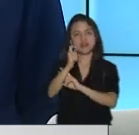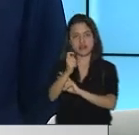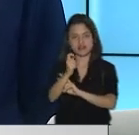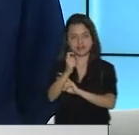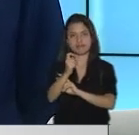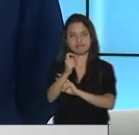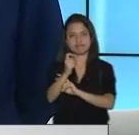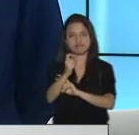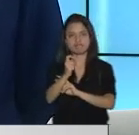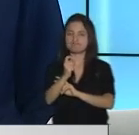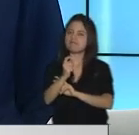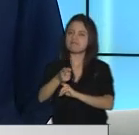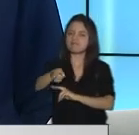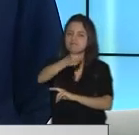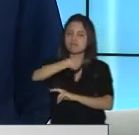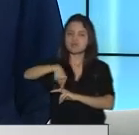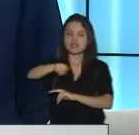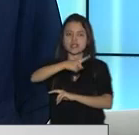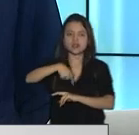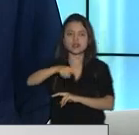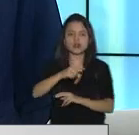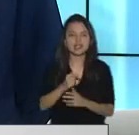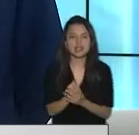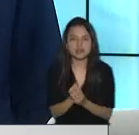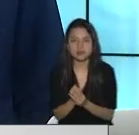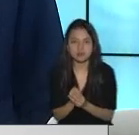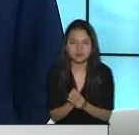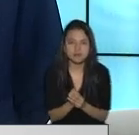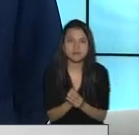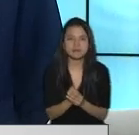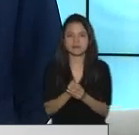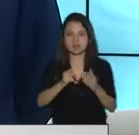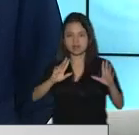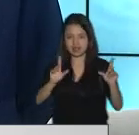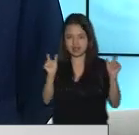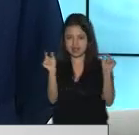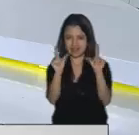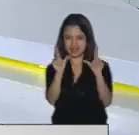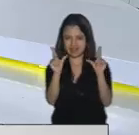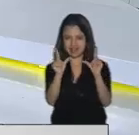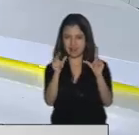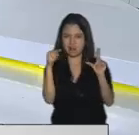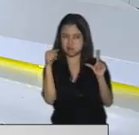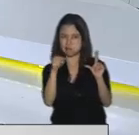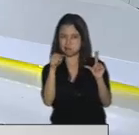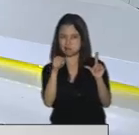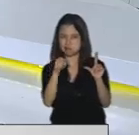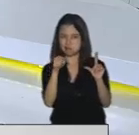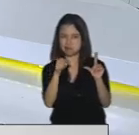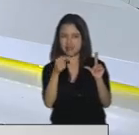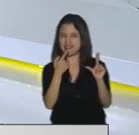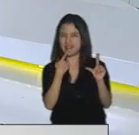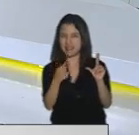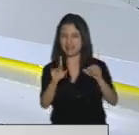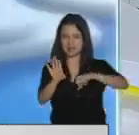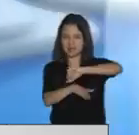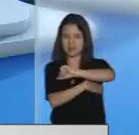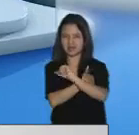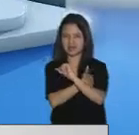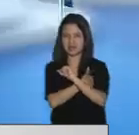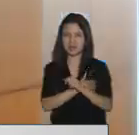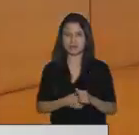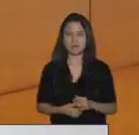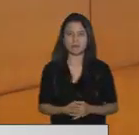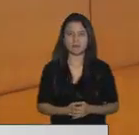el ciberataque que mantiene paralizadas a varias instituciones y que aún no ha sido solucionado. Luisa Fernández, buenas tardes. ¿Qué dice el ministro?